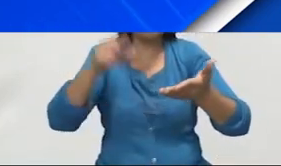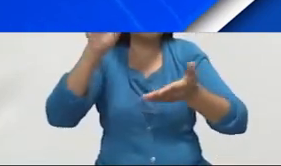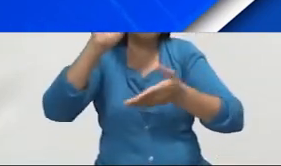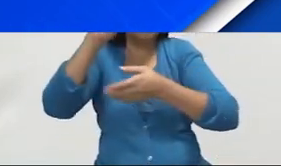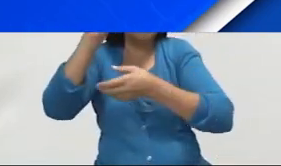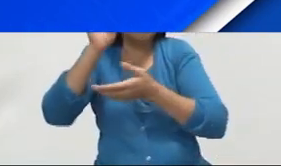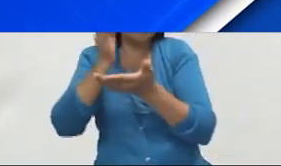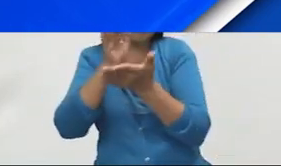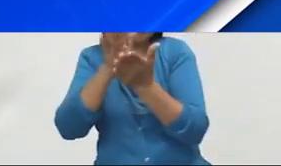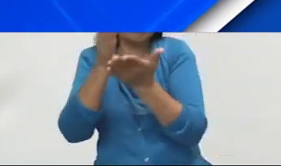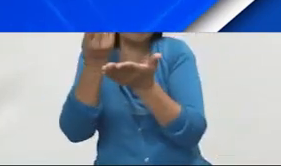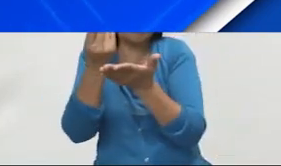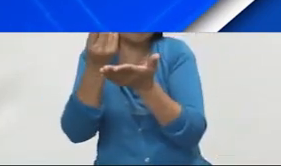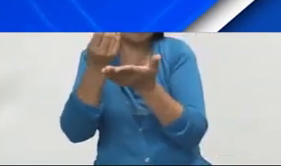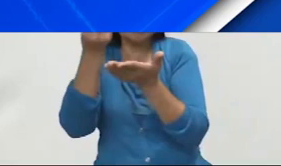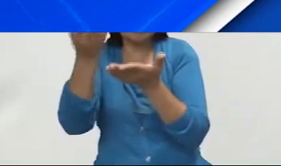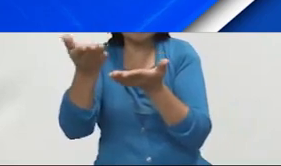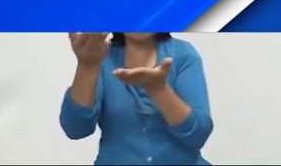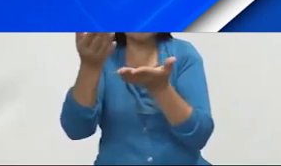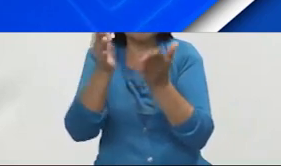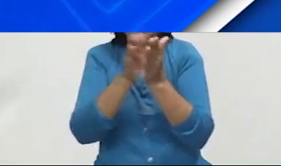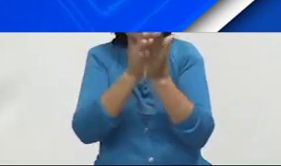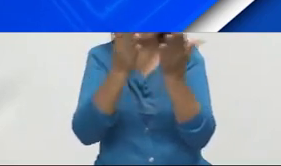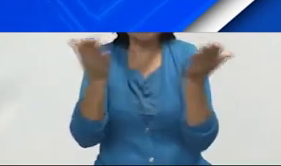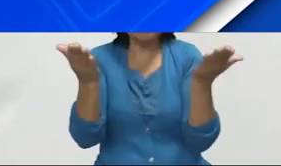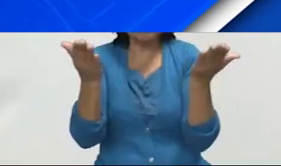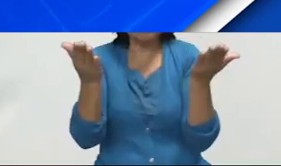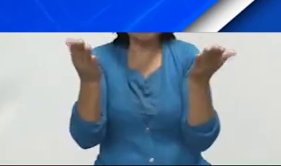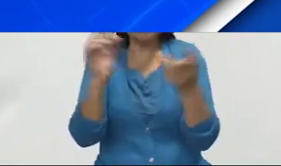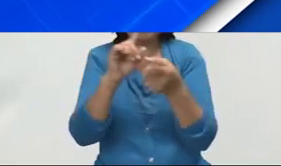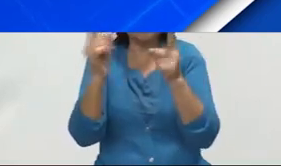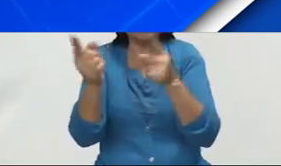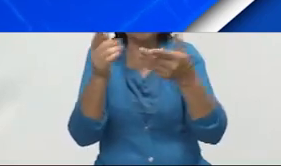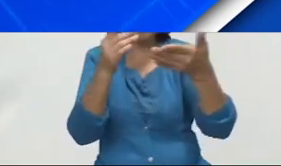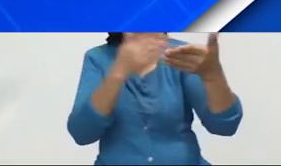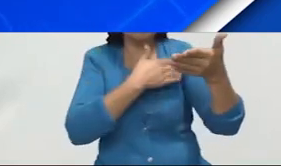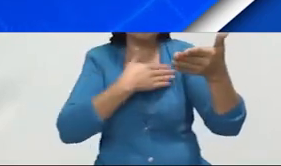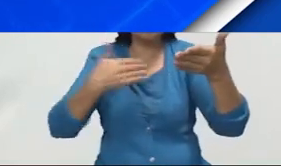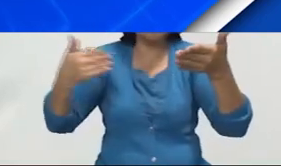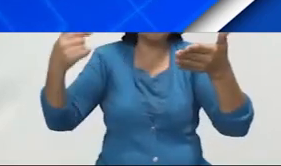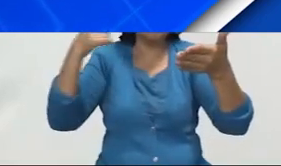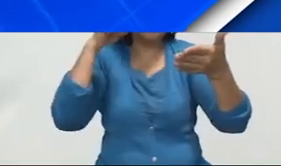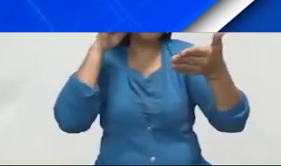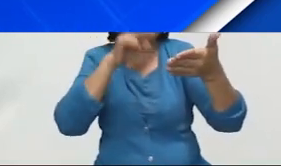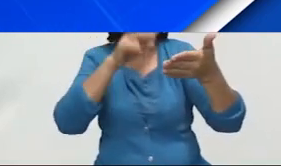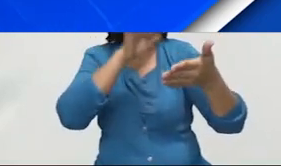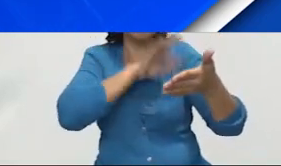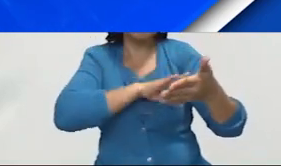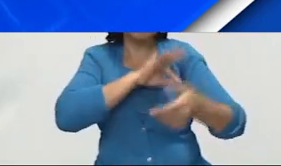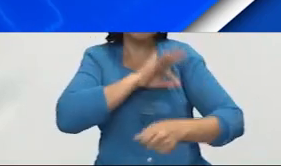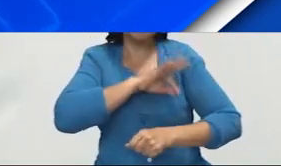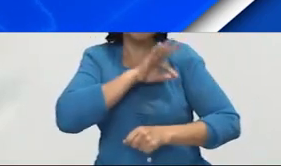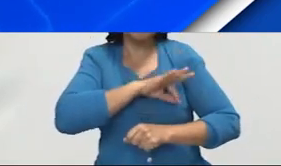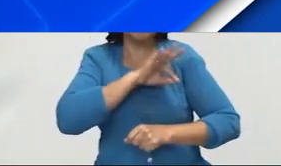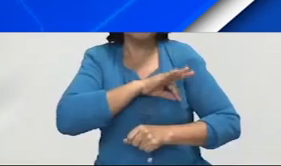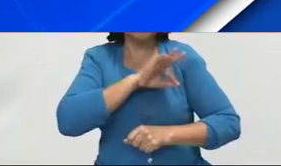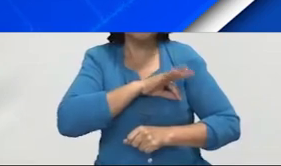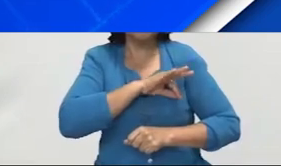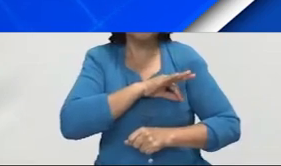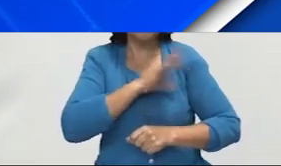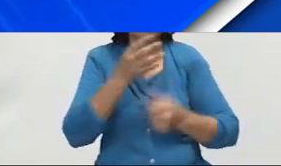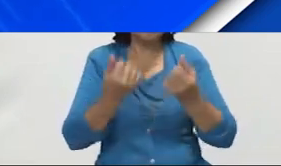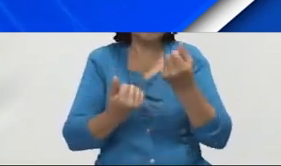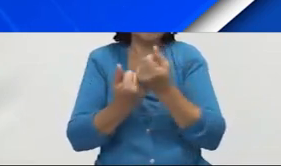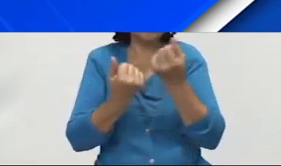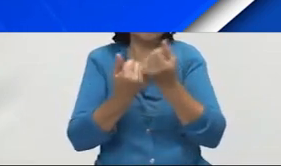bachilleres, transformación de la malla curricular, el mejoramiento de los salarios, prestaciones